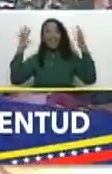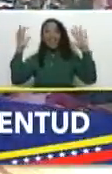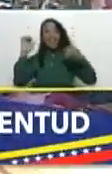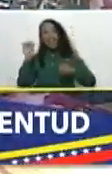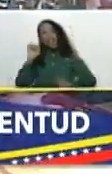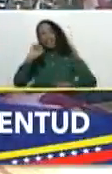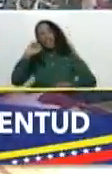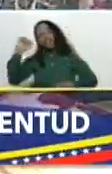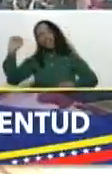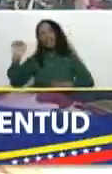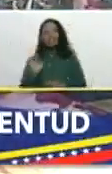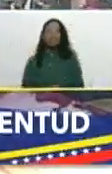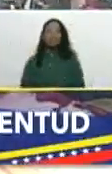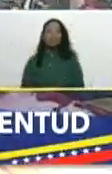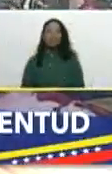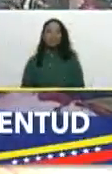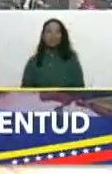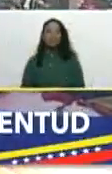ejecutar.